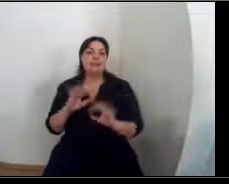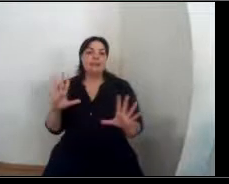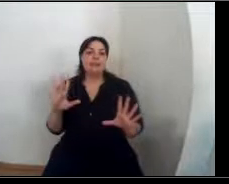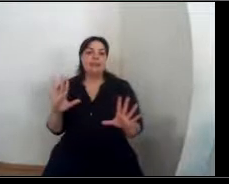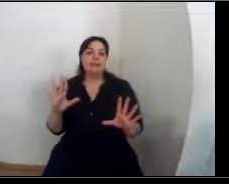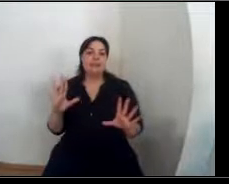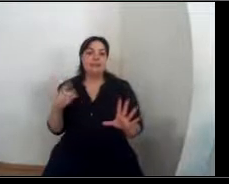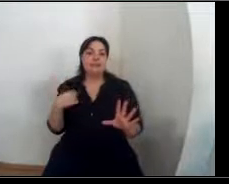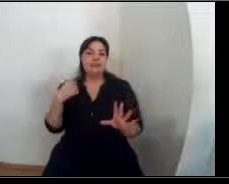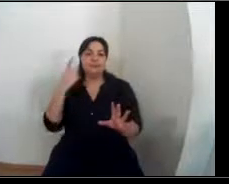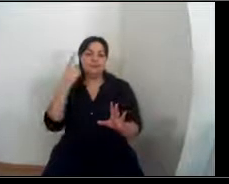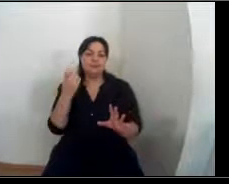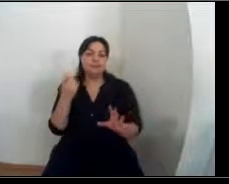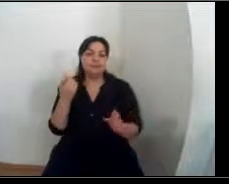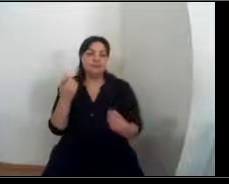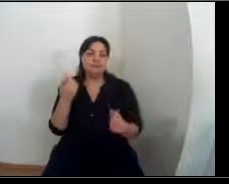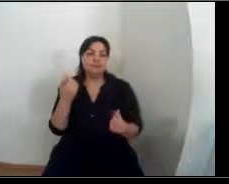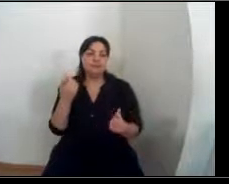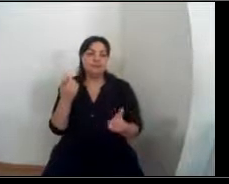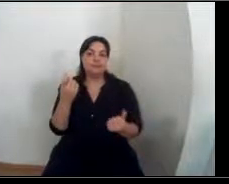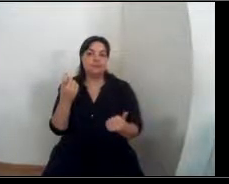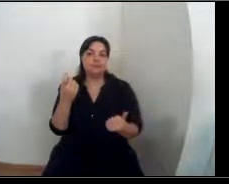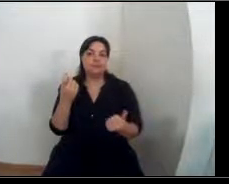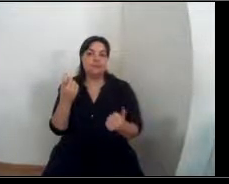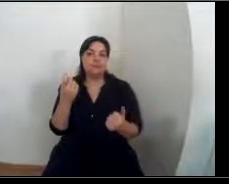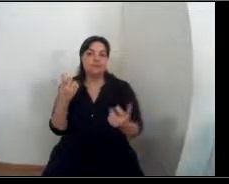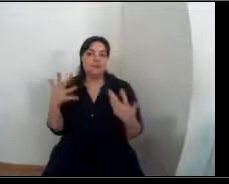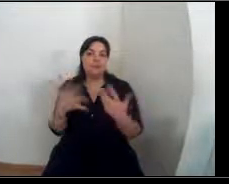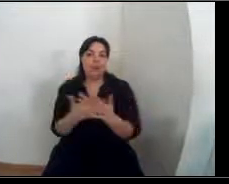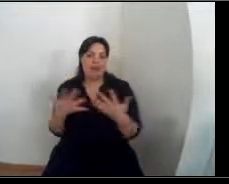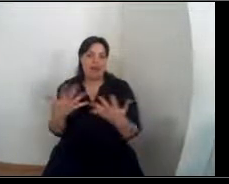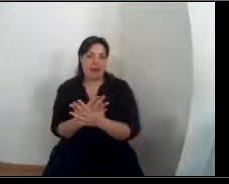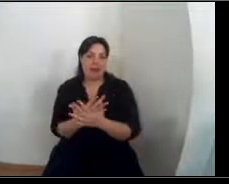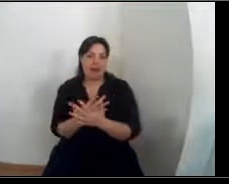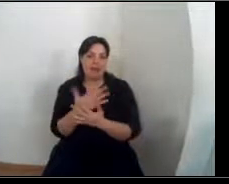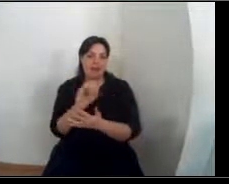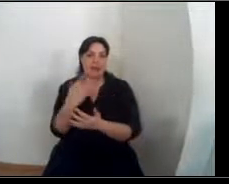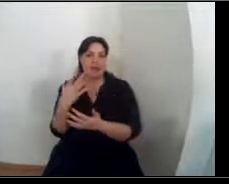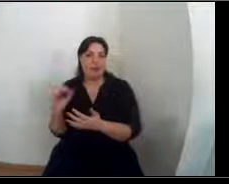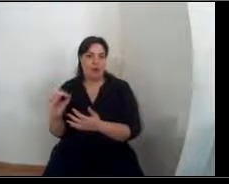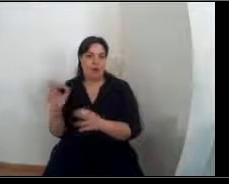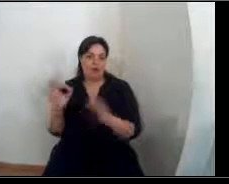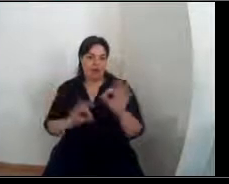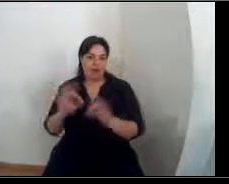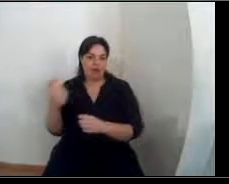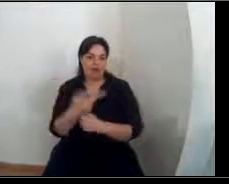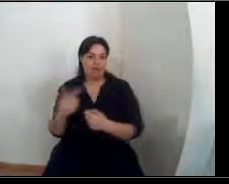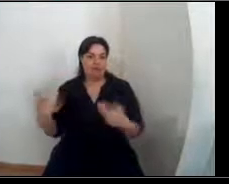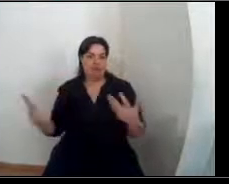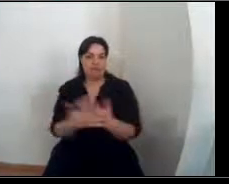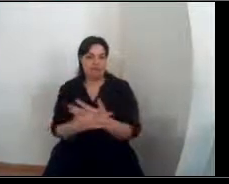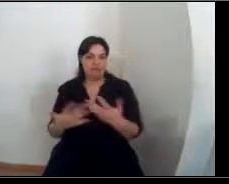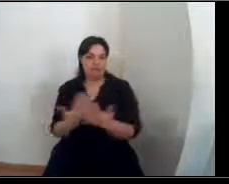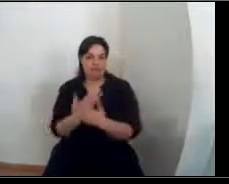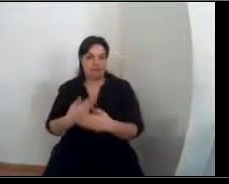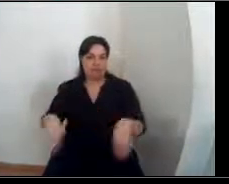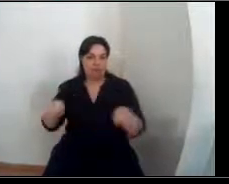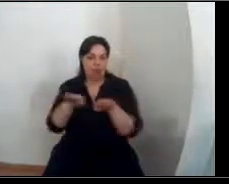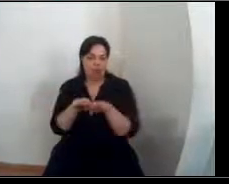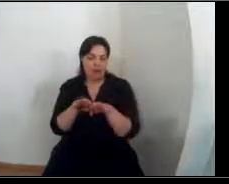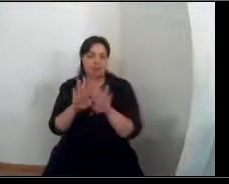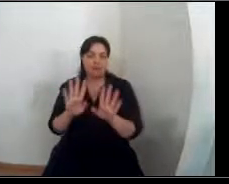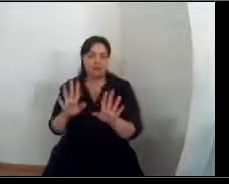la respuesta es un híbrido al 50% entre las dos partes. Es decir, nosotros,